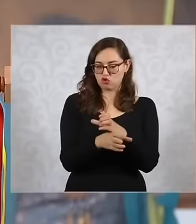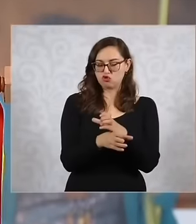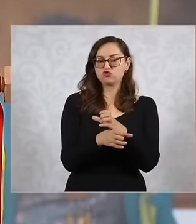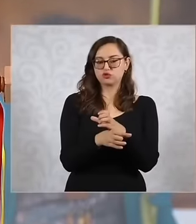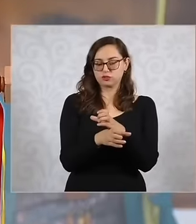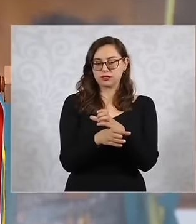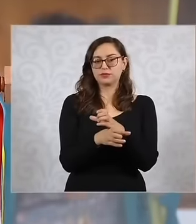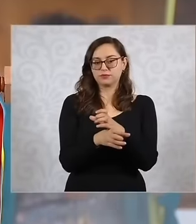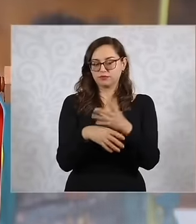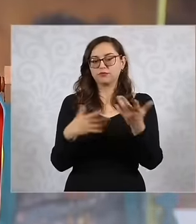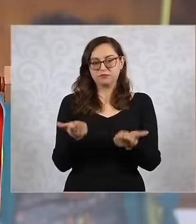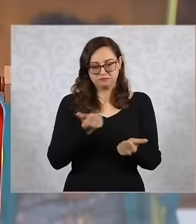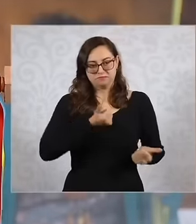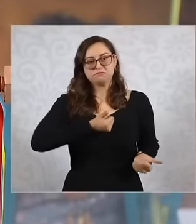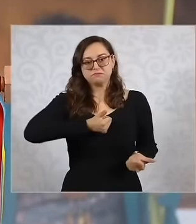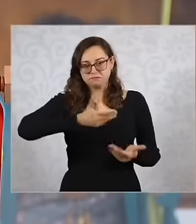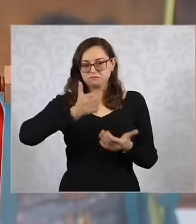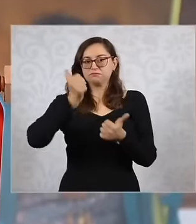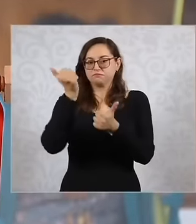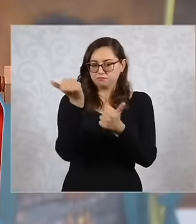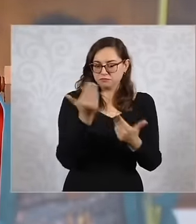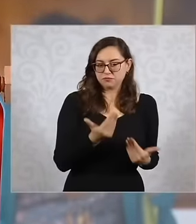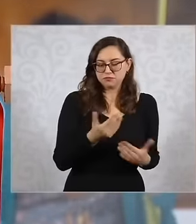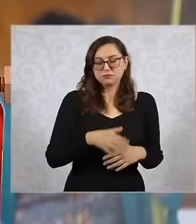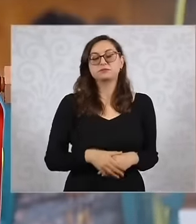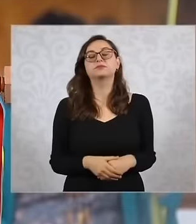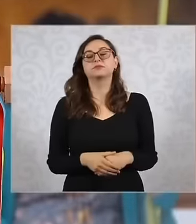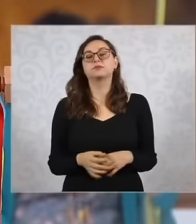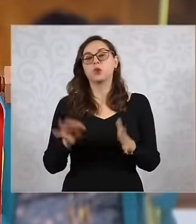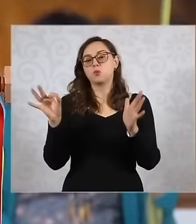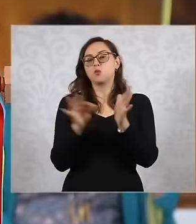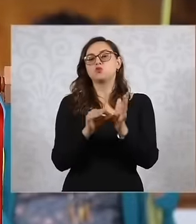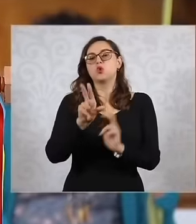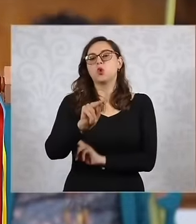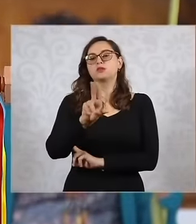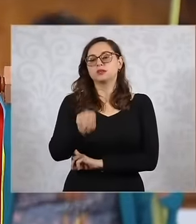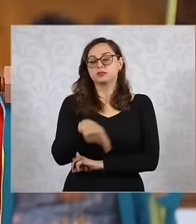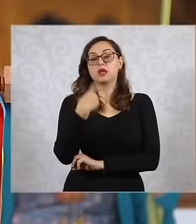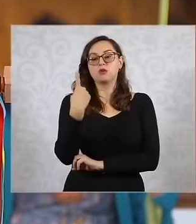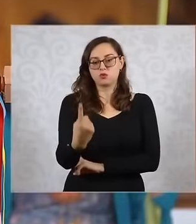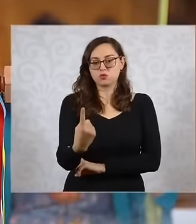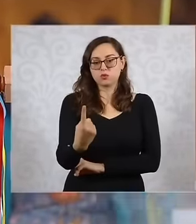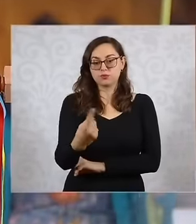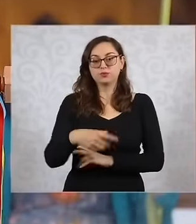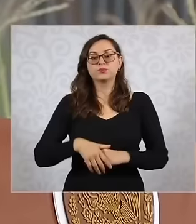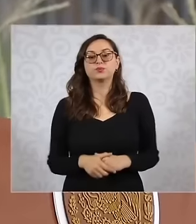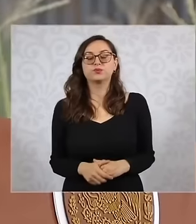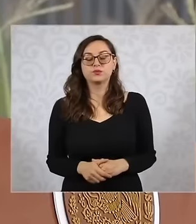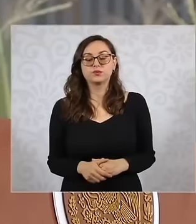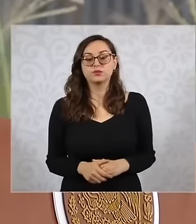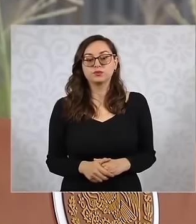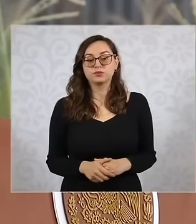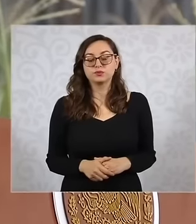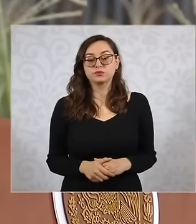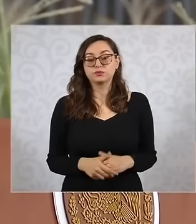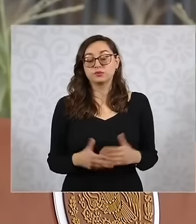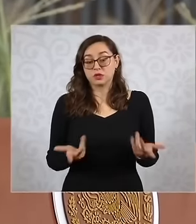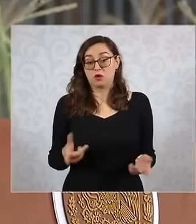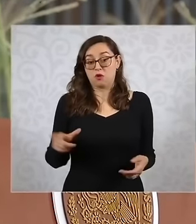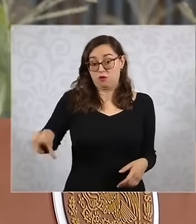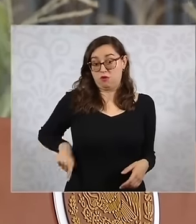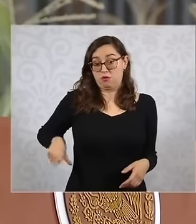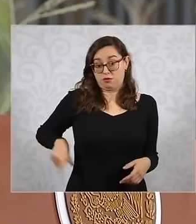en el transporte férreo. 81. Como una de las primeras acciones de nuestro